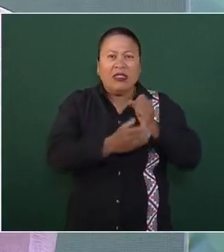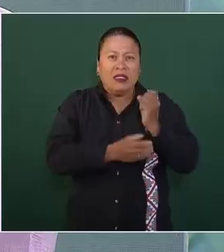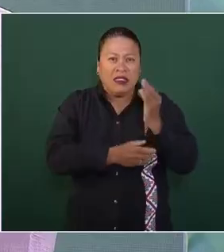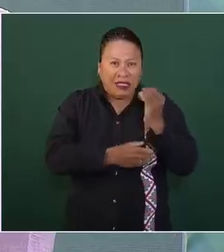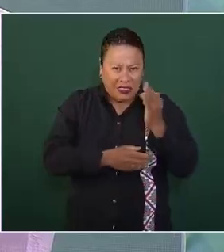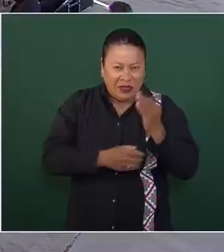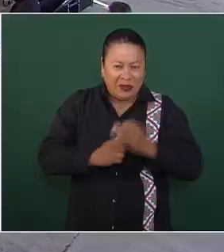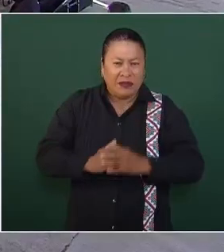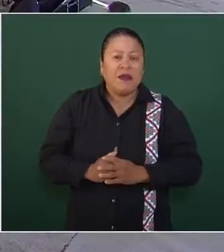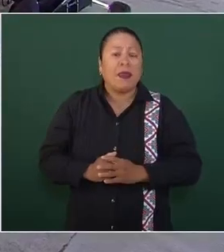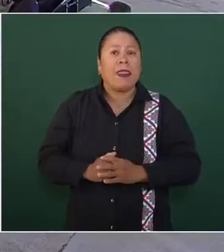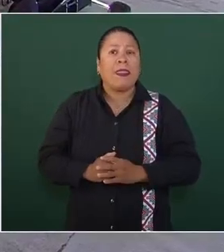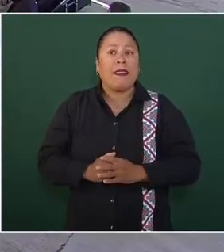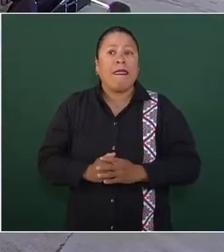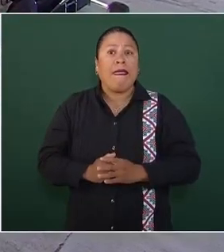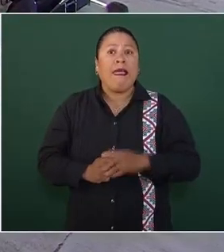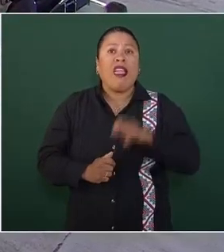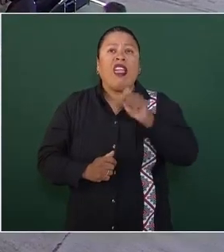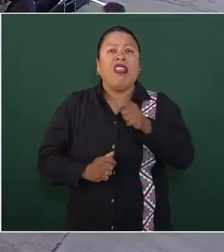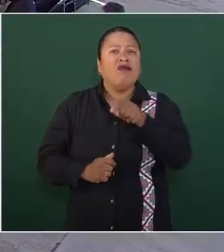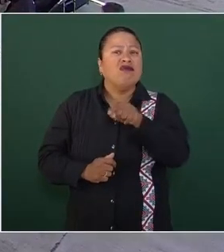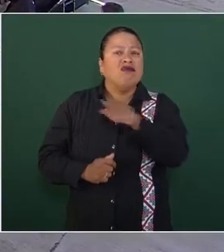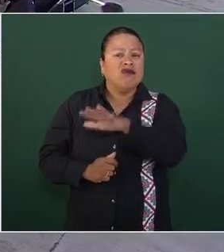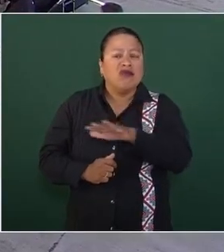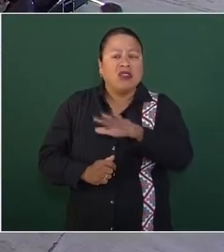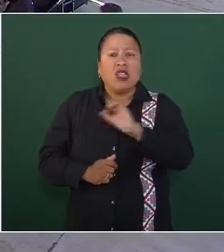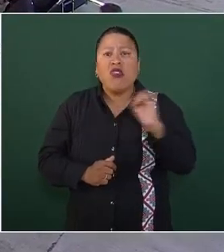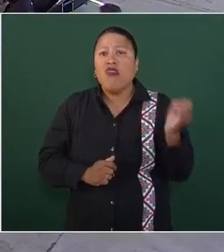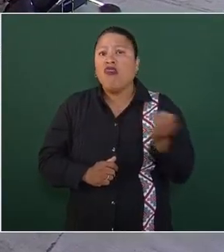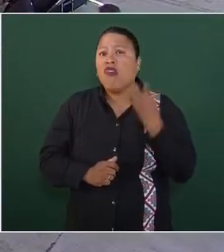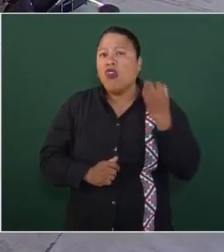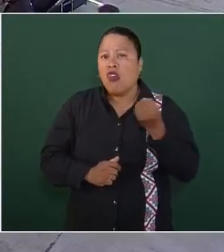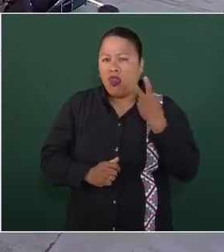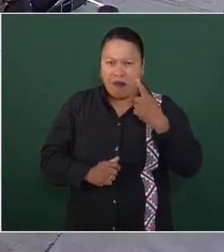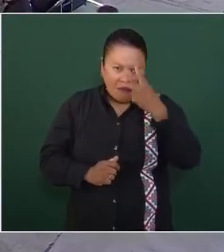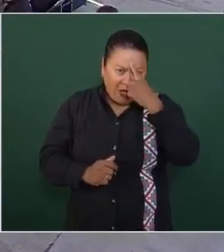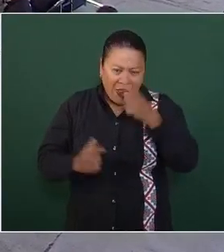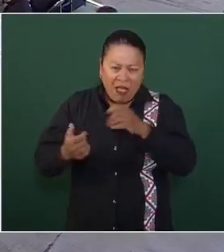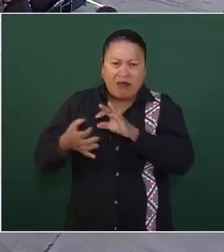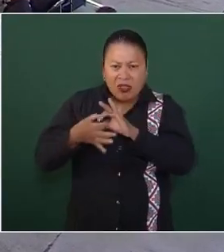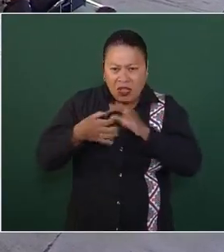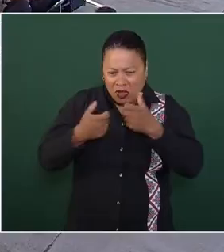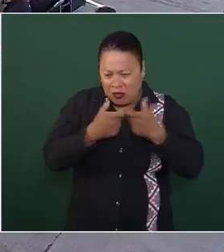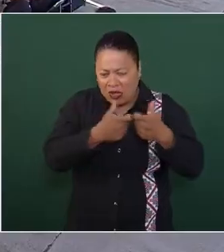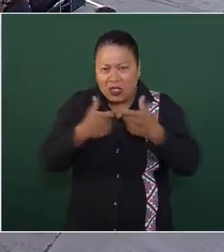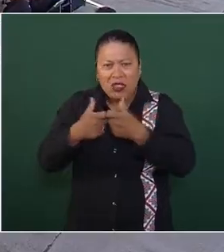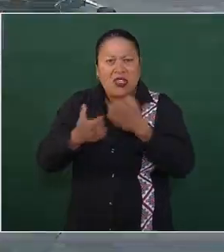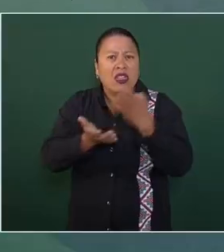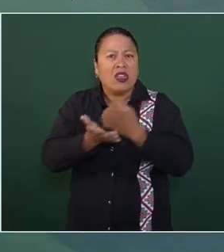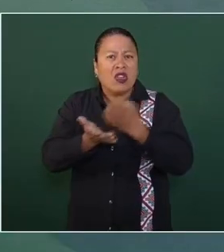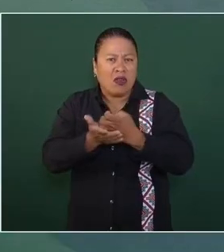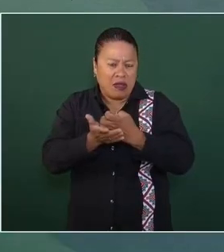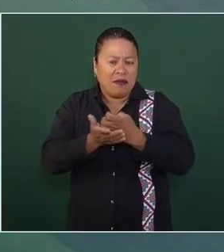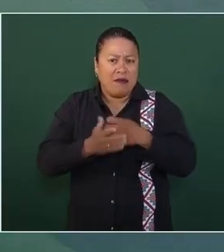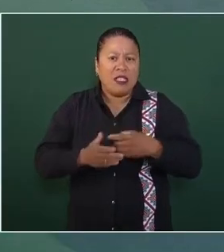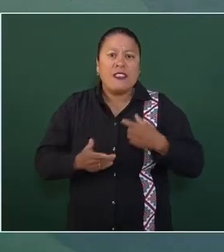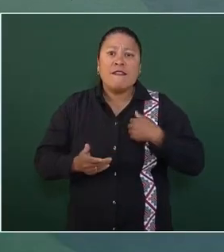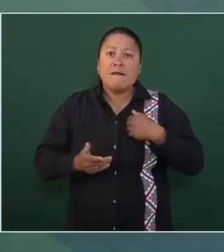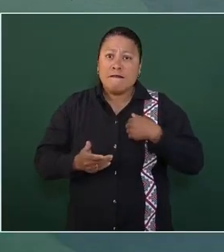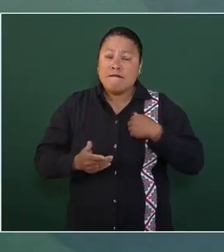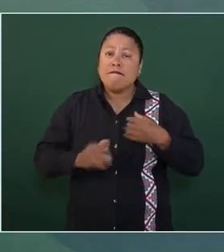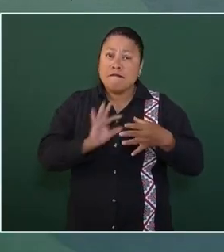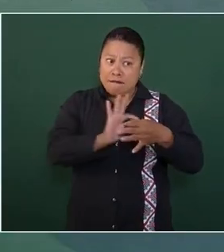es un foro de cooperación económica Asia Pacífico les expuse